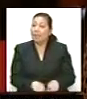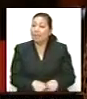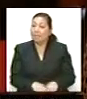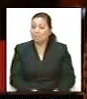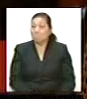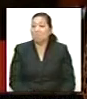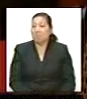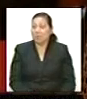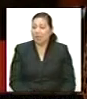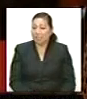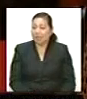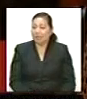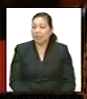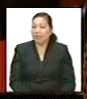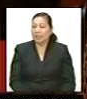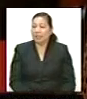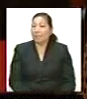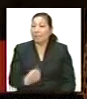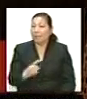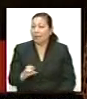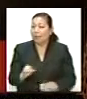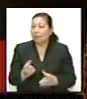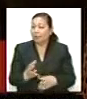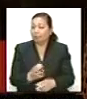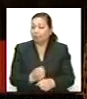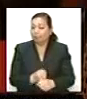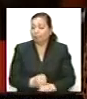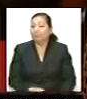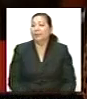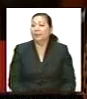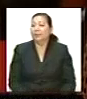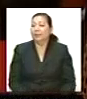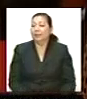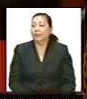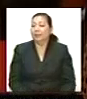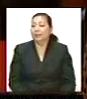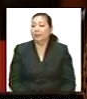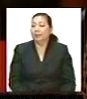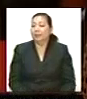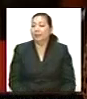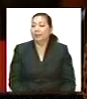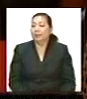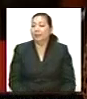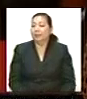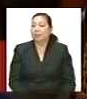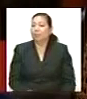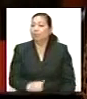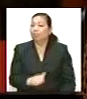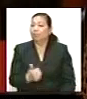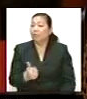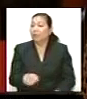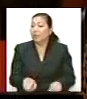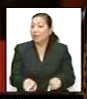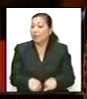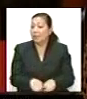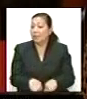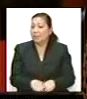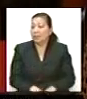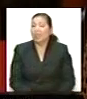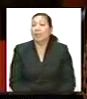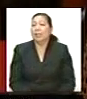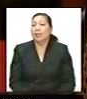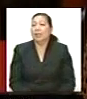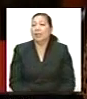ambiente, que se viene trabajando igual para hacer sostenibles todos los países que integran la Alianza. Por otro lado, también yo